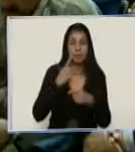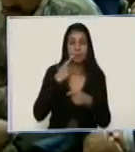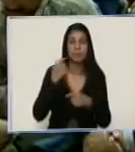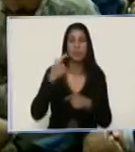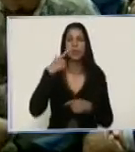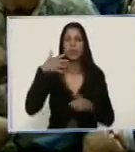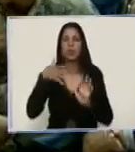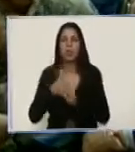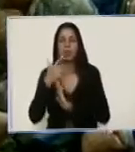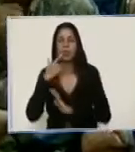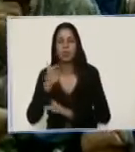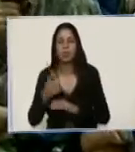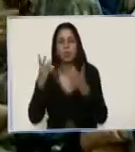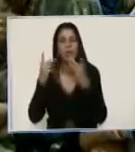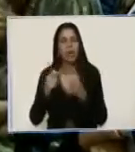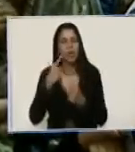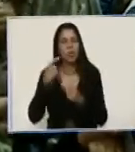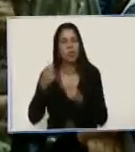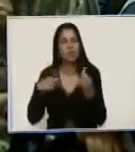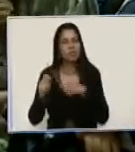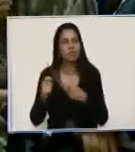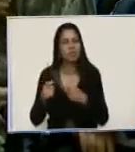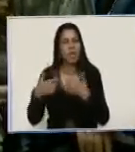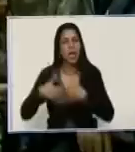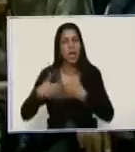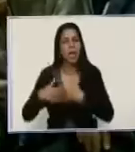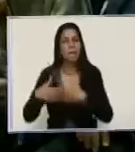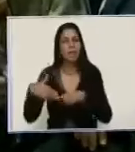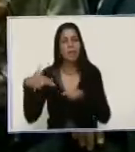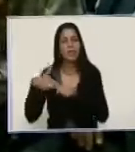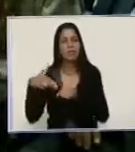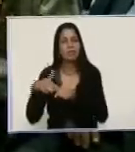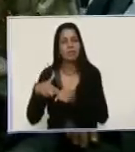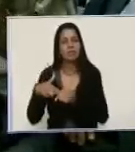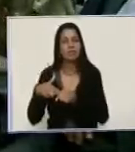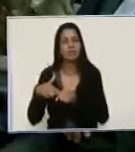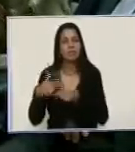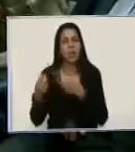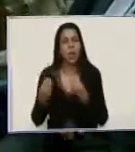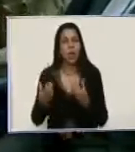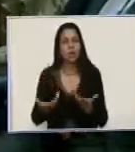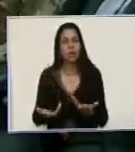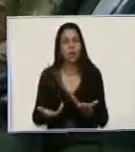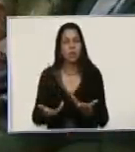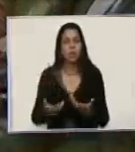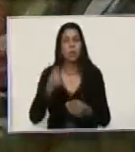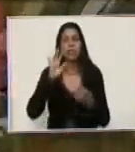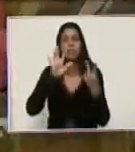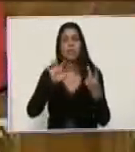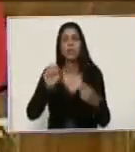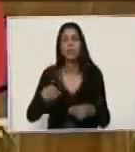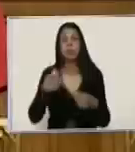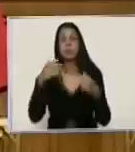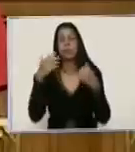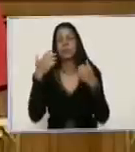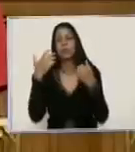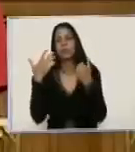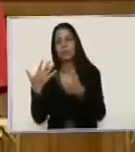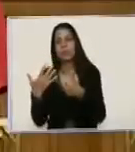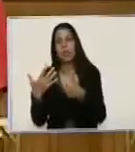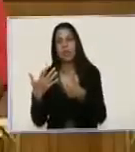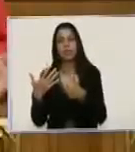para ver cuánto valía Saudi Aramco en la bolsa de valores. Bueno, y le pusieron 7,6 dólares por barril en